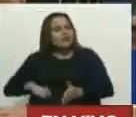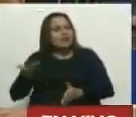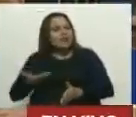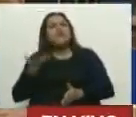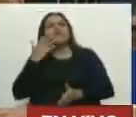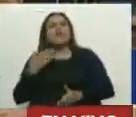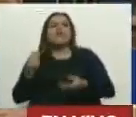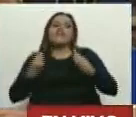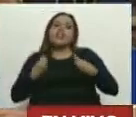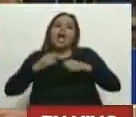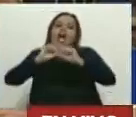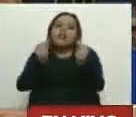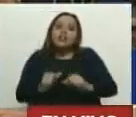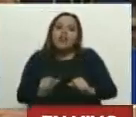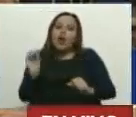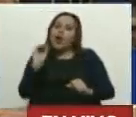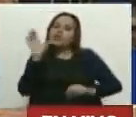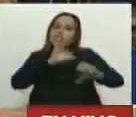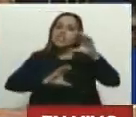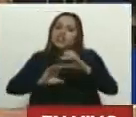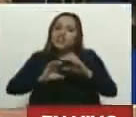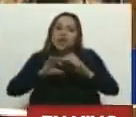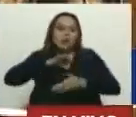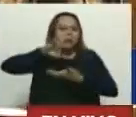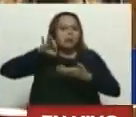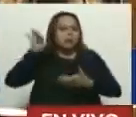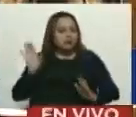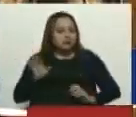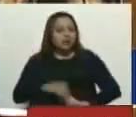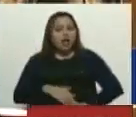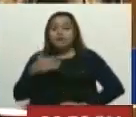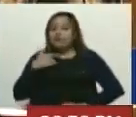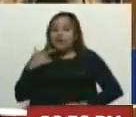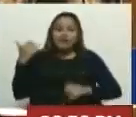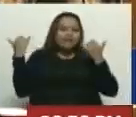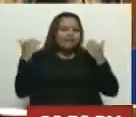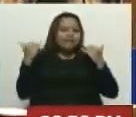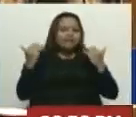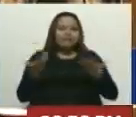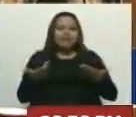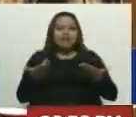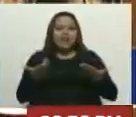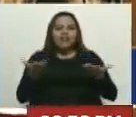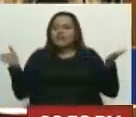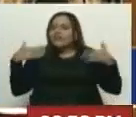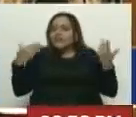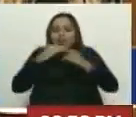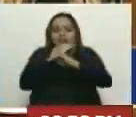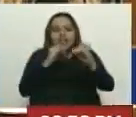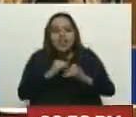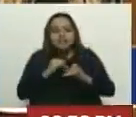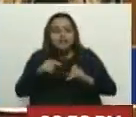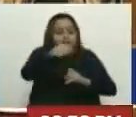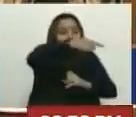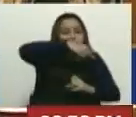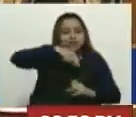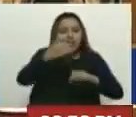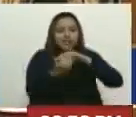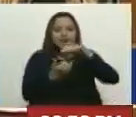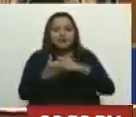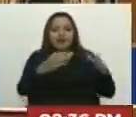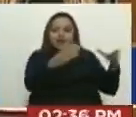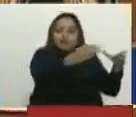artística o espiritual o científica. Yo celebro muchísimo que estemos todos juntos, que estemos juntos las distintas instituciones, desde la